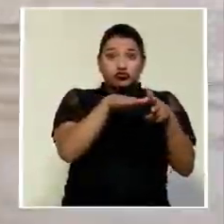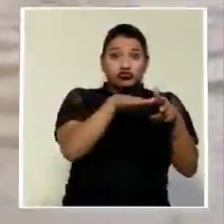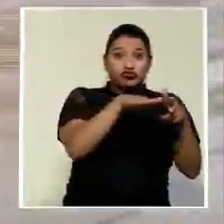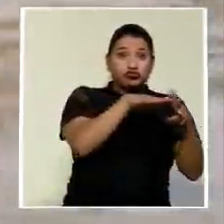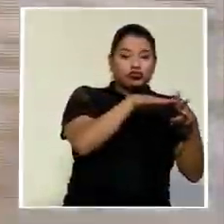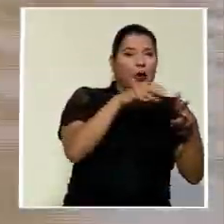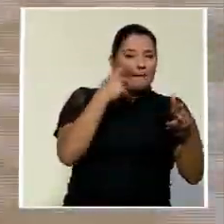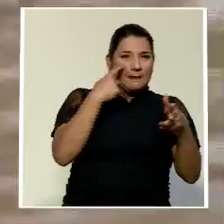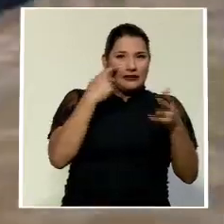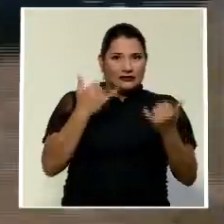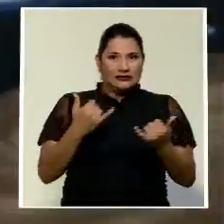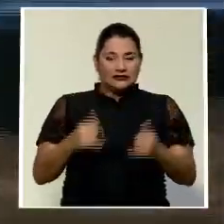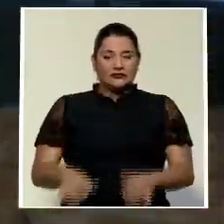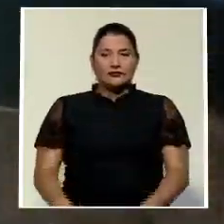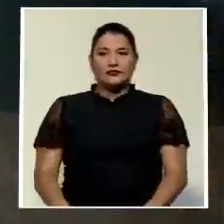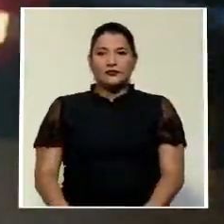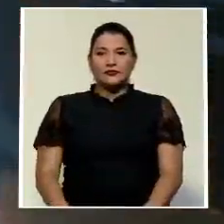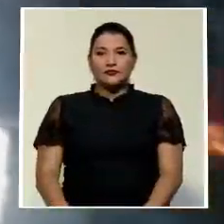este momento.